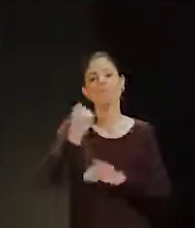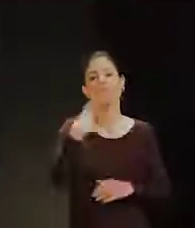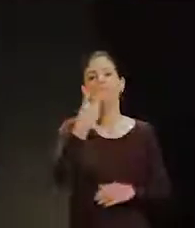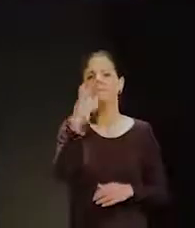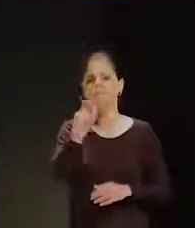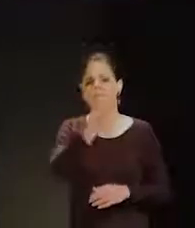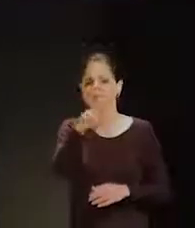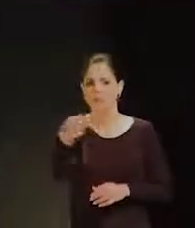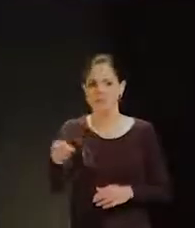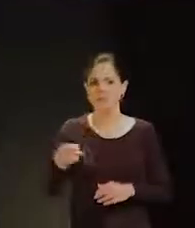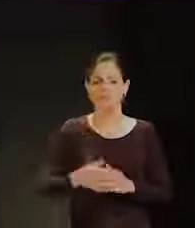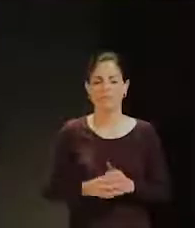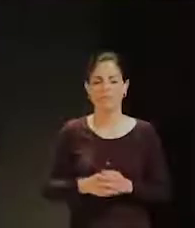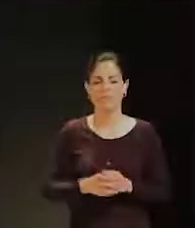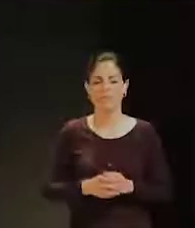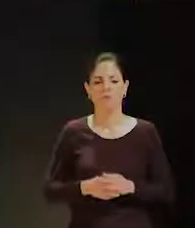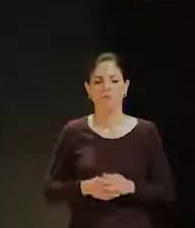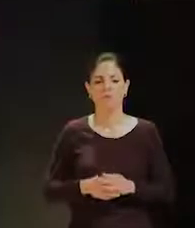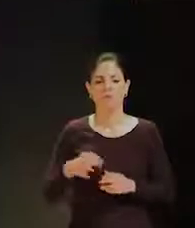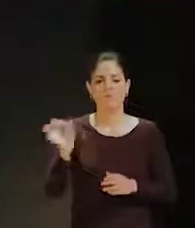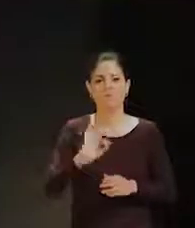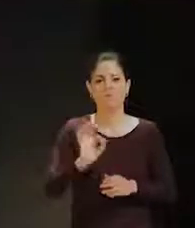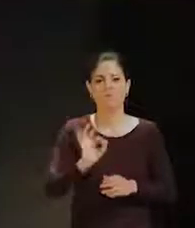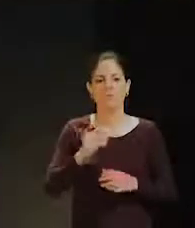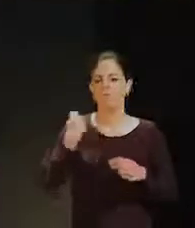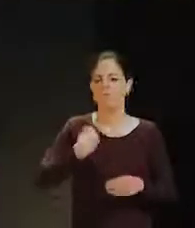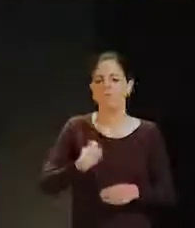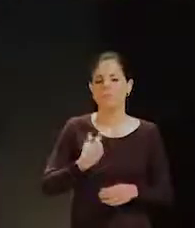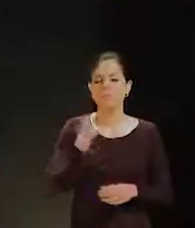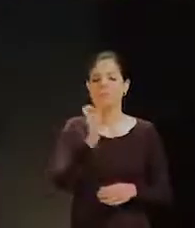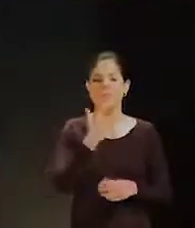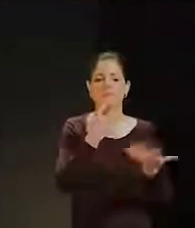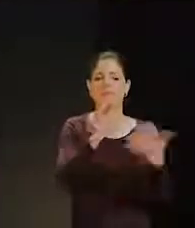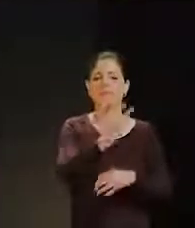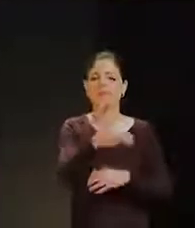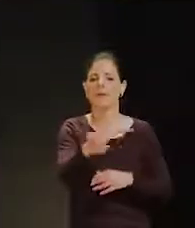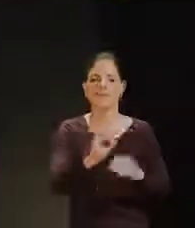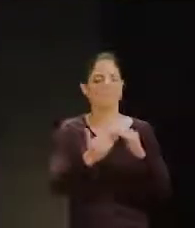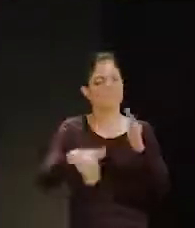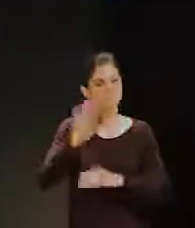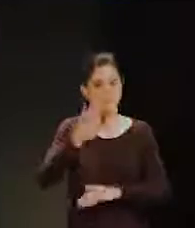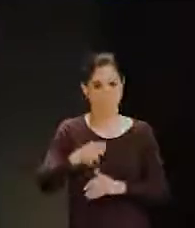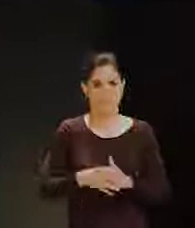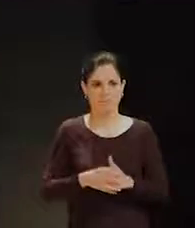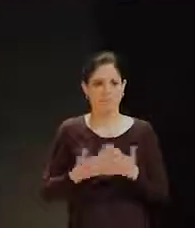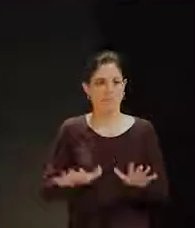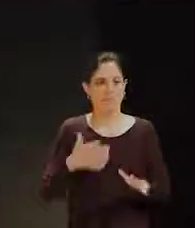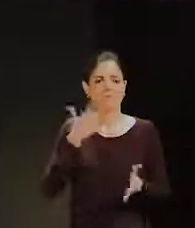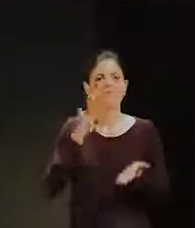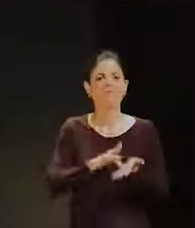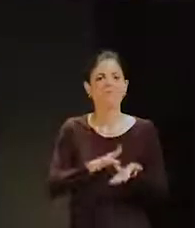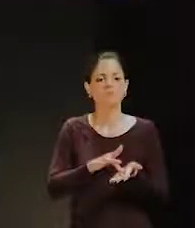120 euros, sin hablar de la visa. O mismo vale 60 euros o más. O sea, hay una